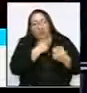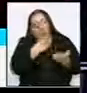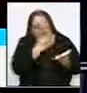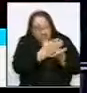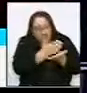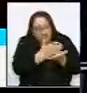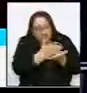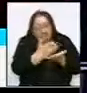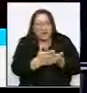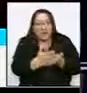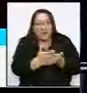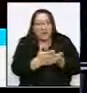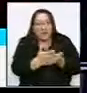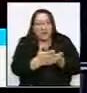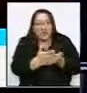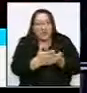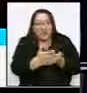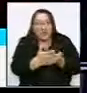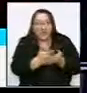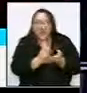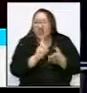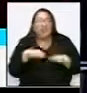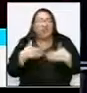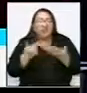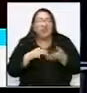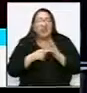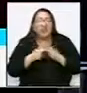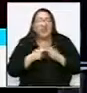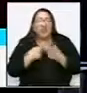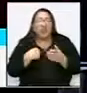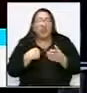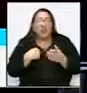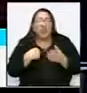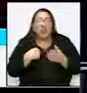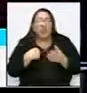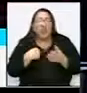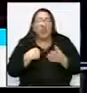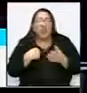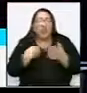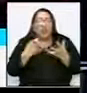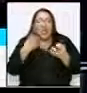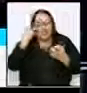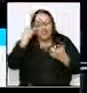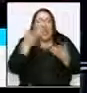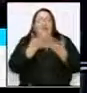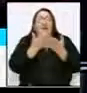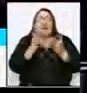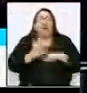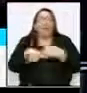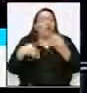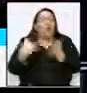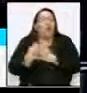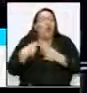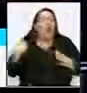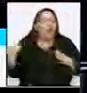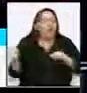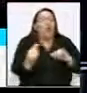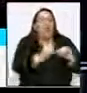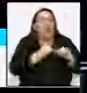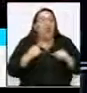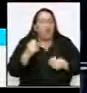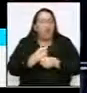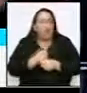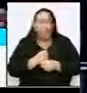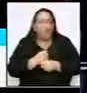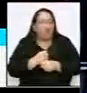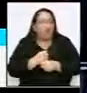taxativa. No se puede interpretar en forma amplia, laxa, estas funciones, sino en